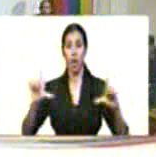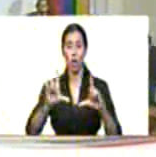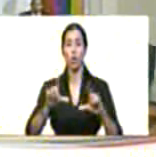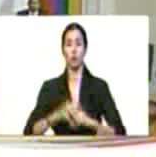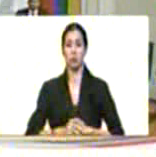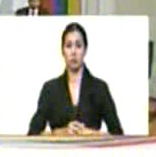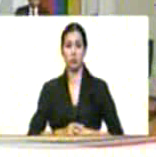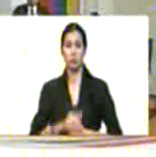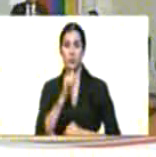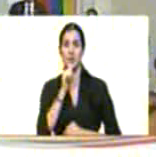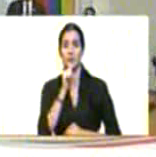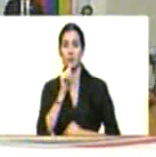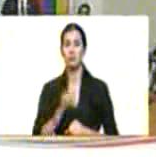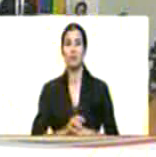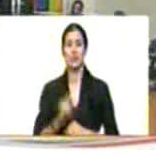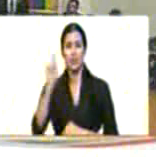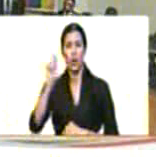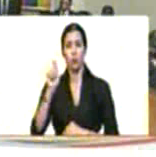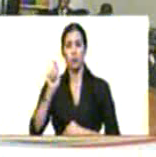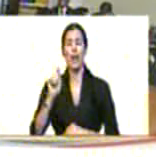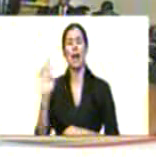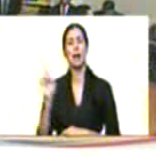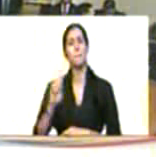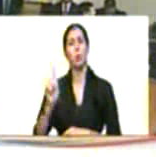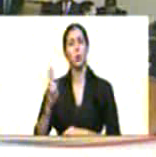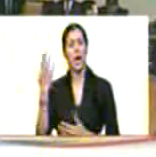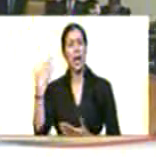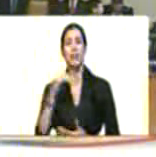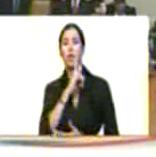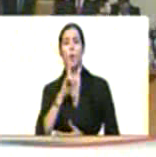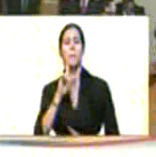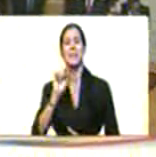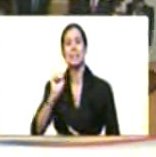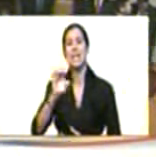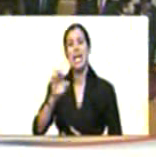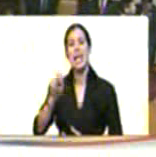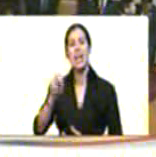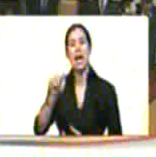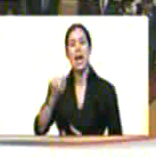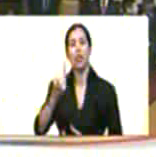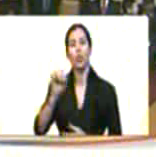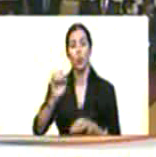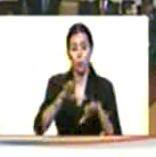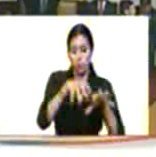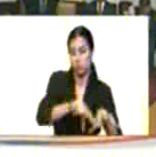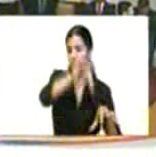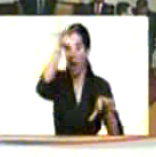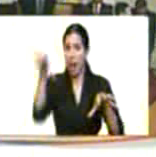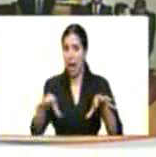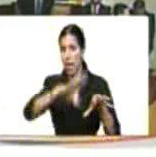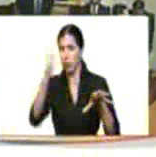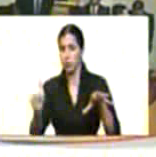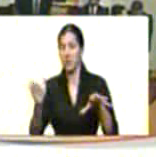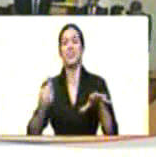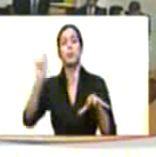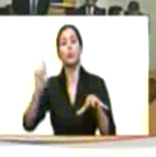despachaba el Senado de la República entonces. Y en el otro hemiciclo, la Cámara de